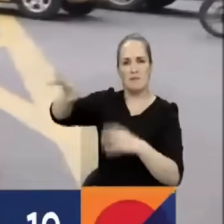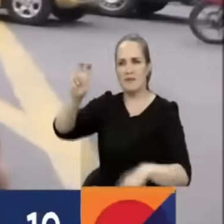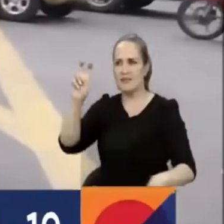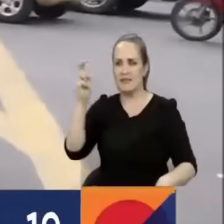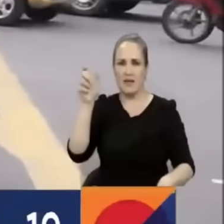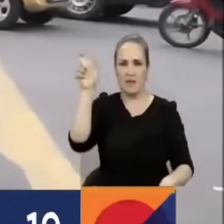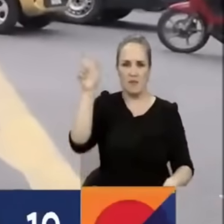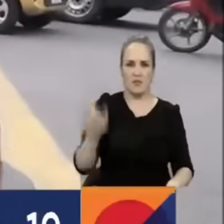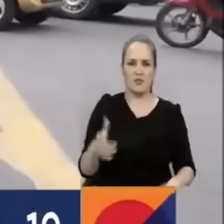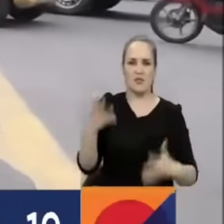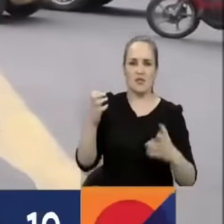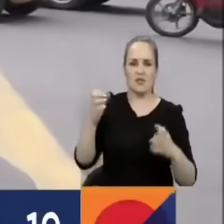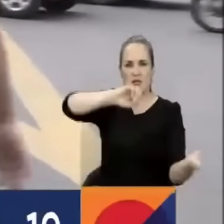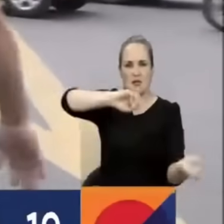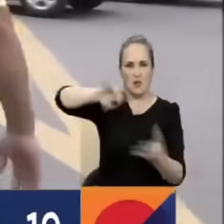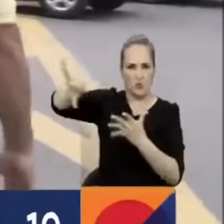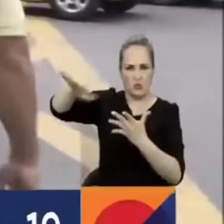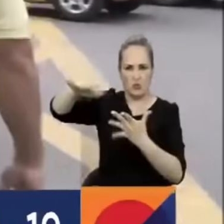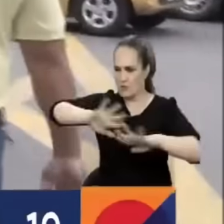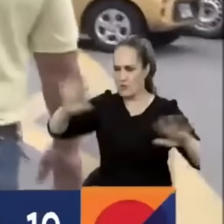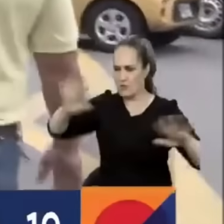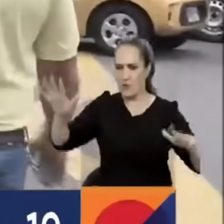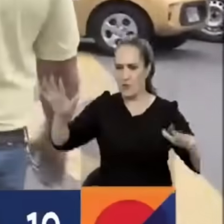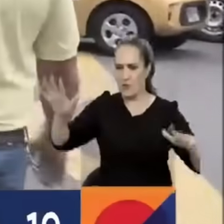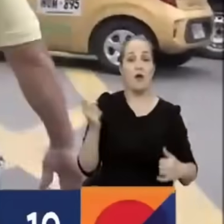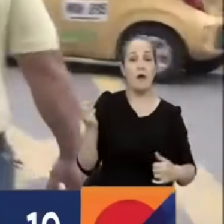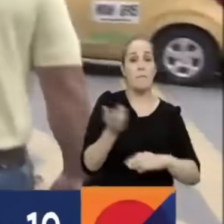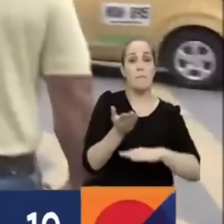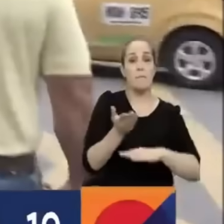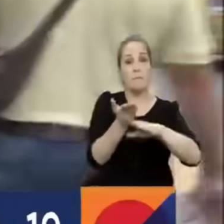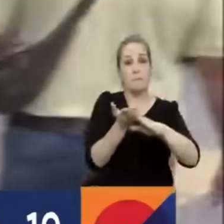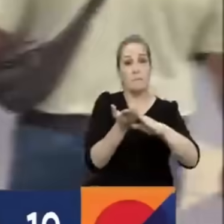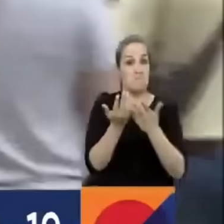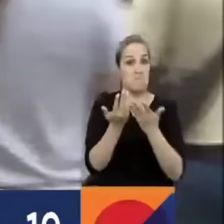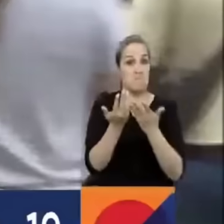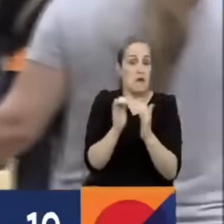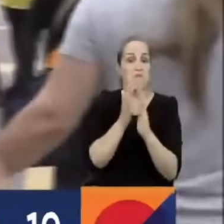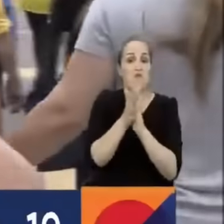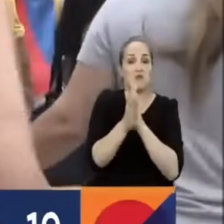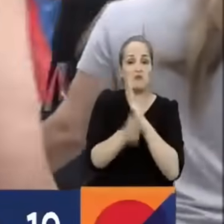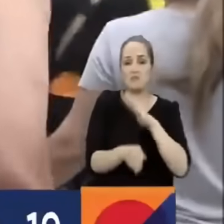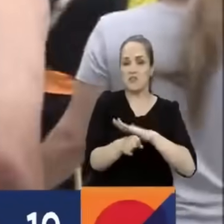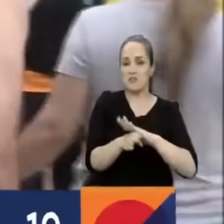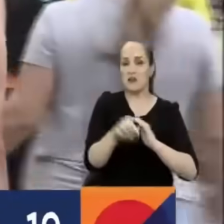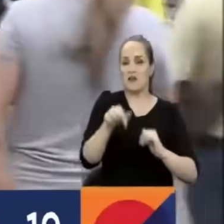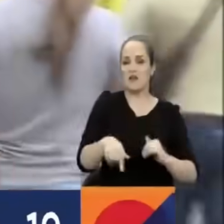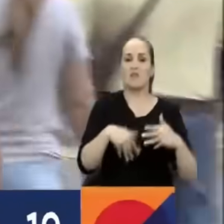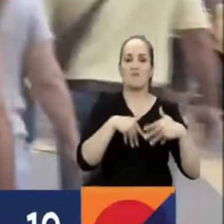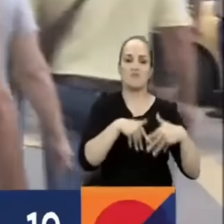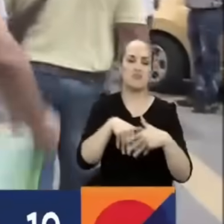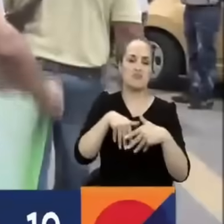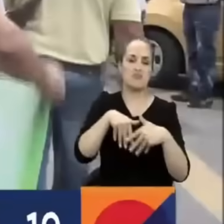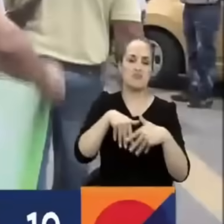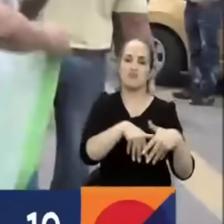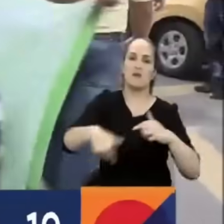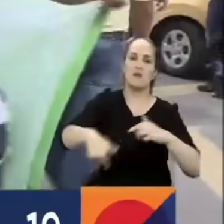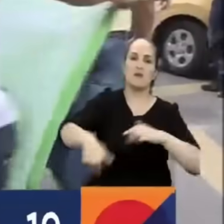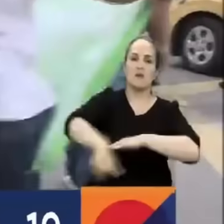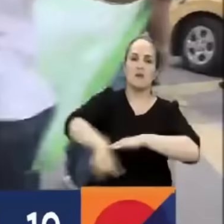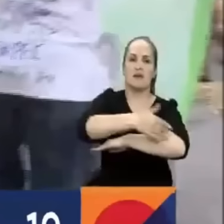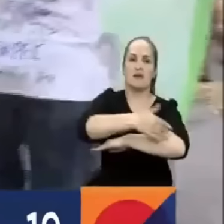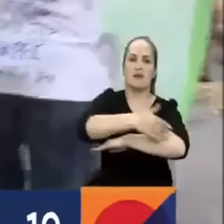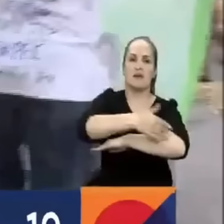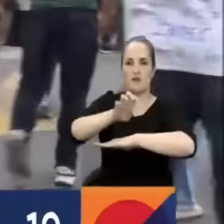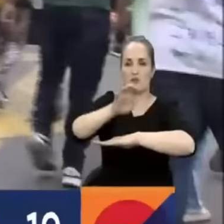del fiscal Barbosa. Por ahora entonces esta es la información. Se continúa desplazando la marcha por toda la carrera 19